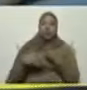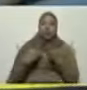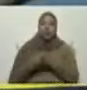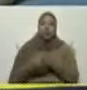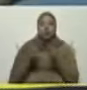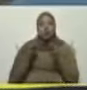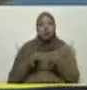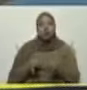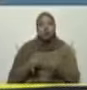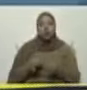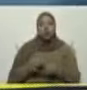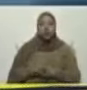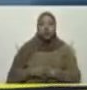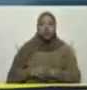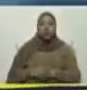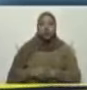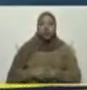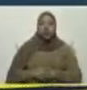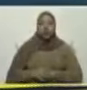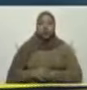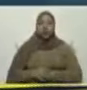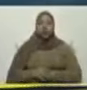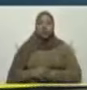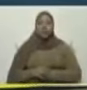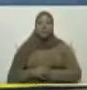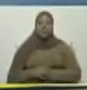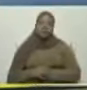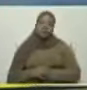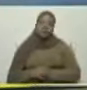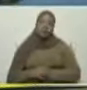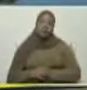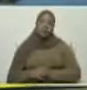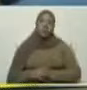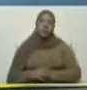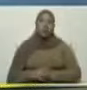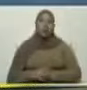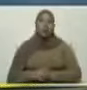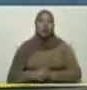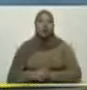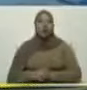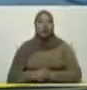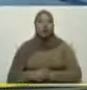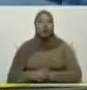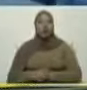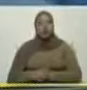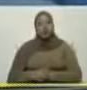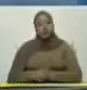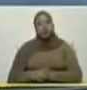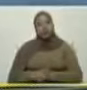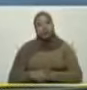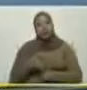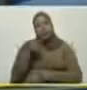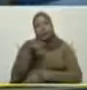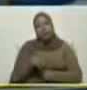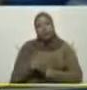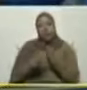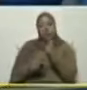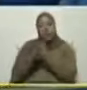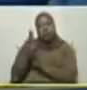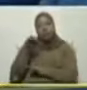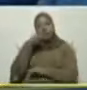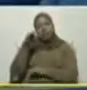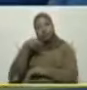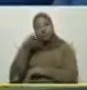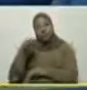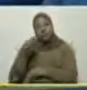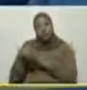él la vio era Manuela sague y se unieron para siempre hasta